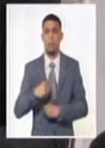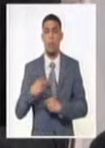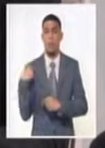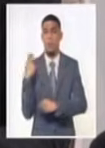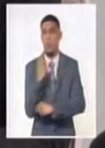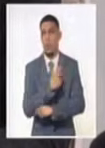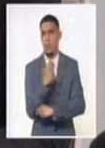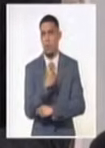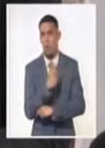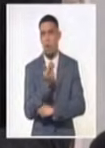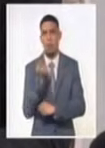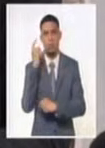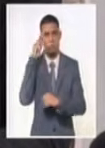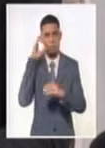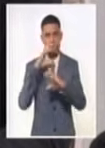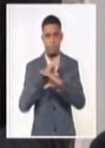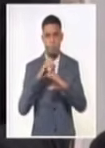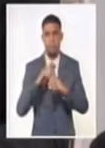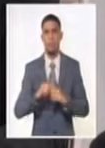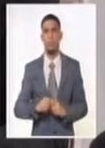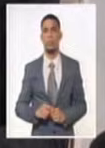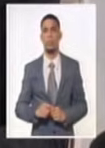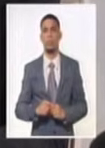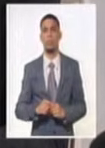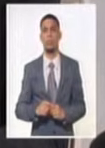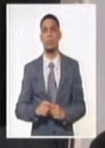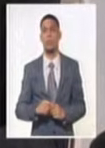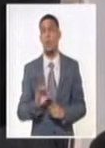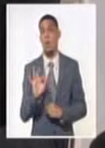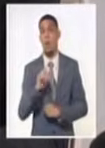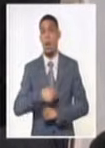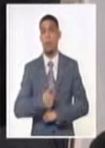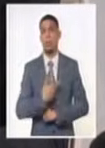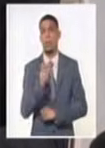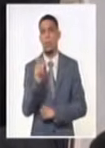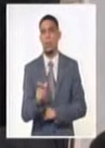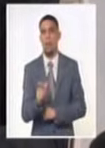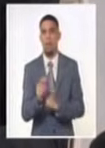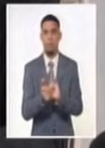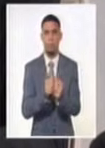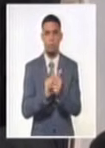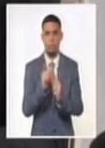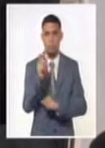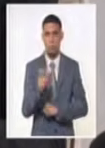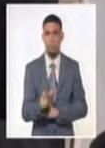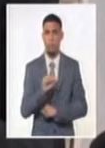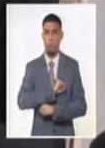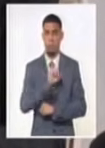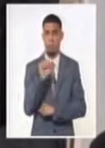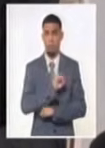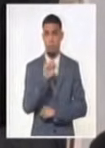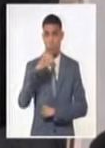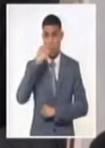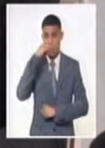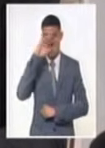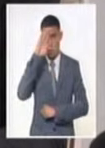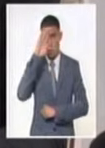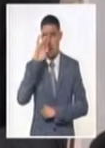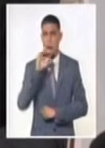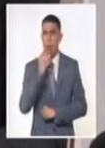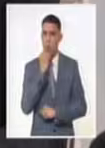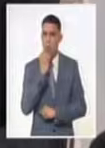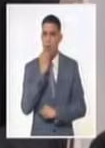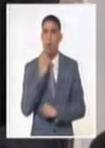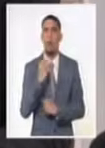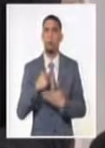Profesores, ingenieros, artistas, deportistas que han triunfado en nuestro país y que triunfan en otras partes del mundo. O